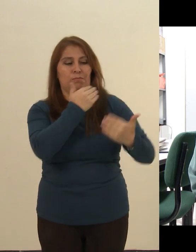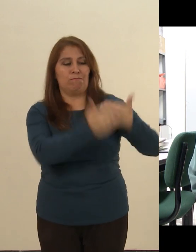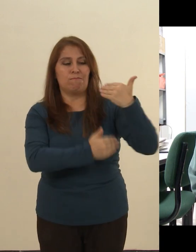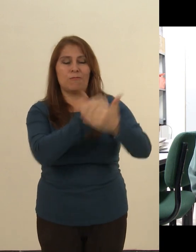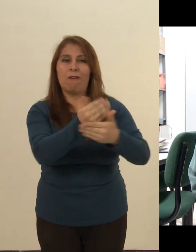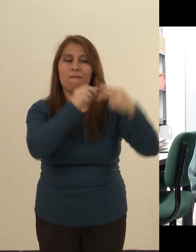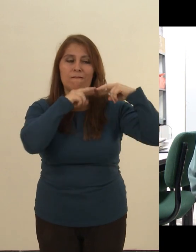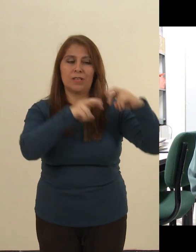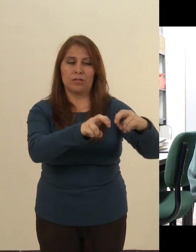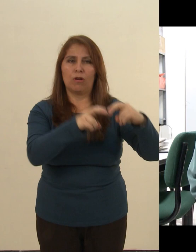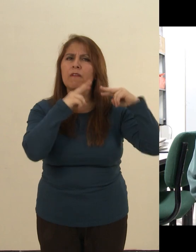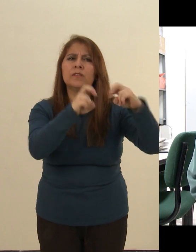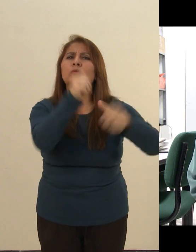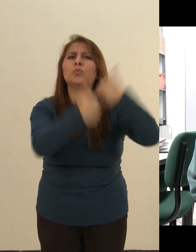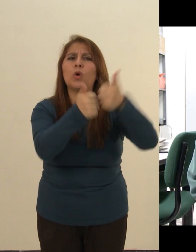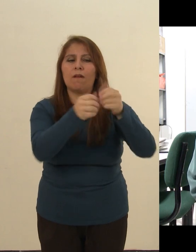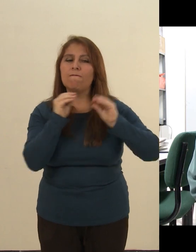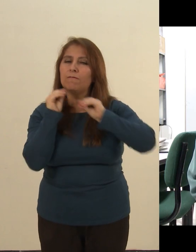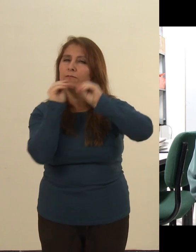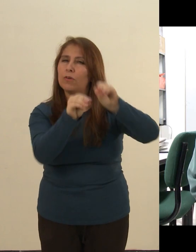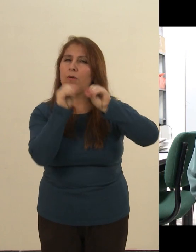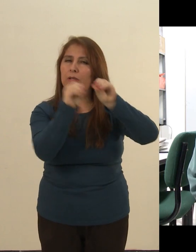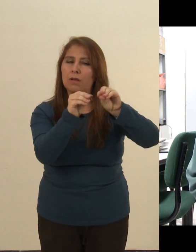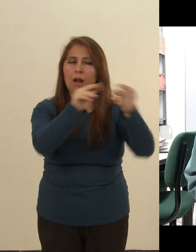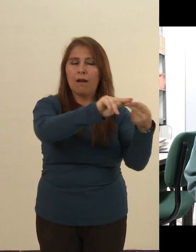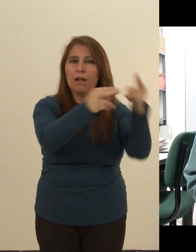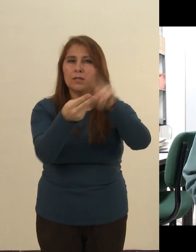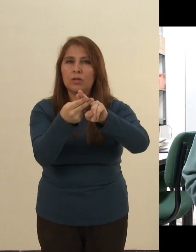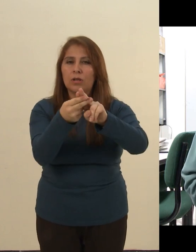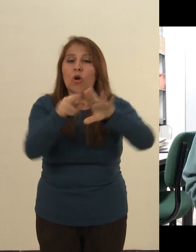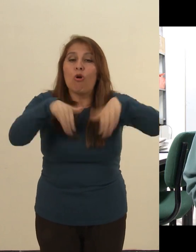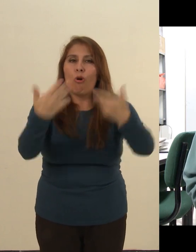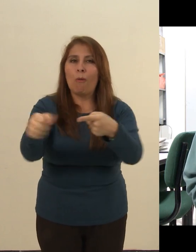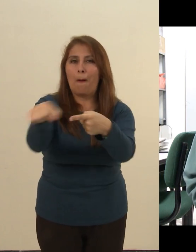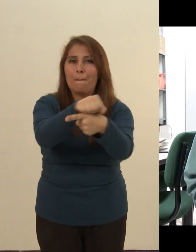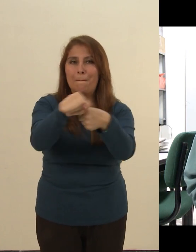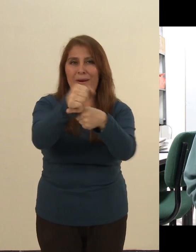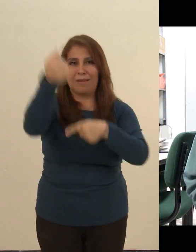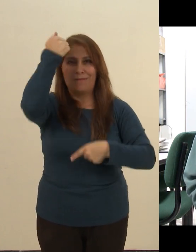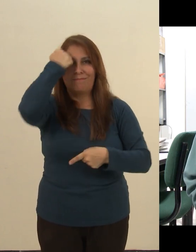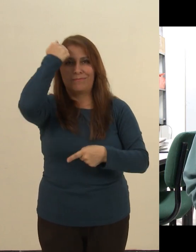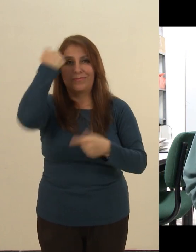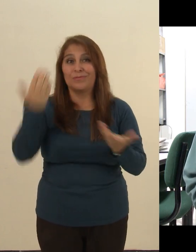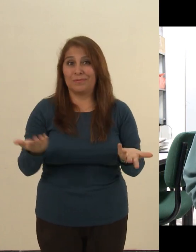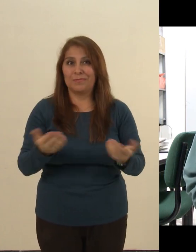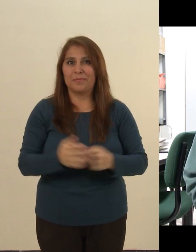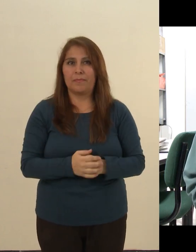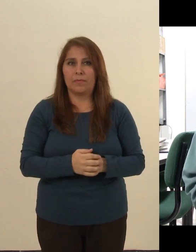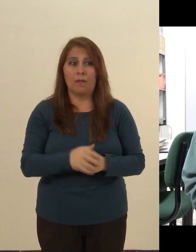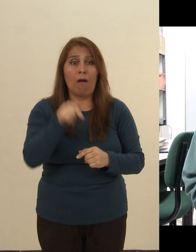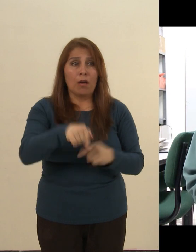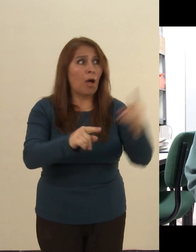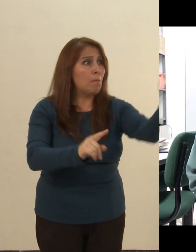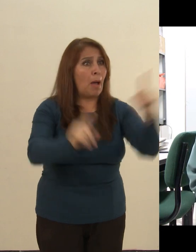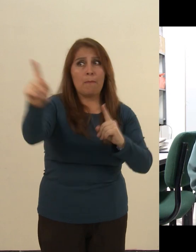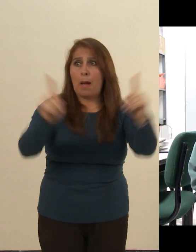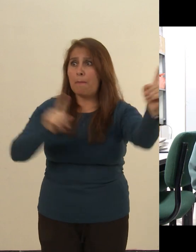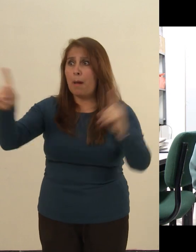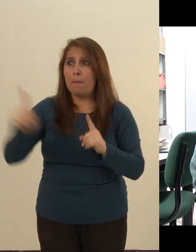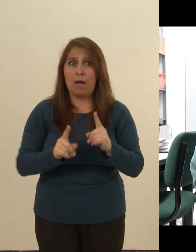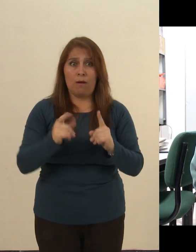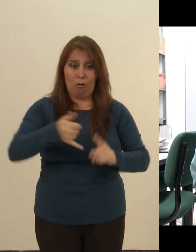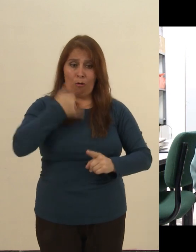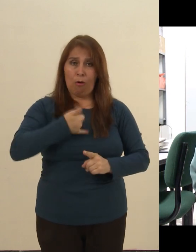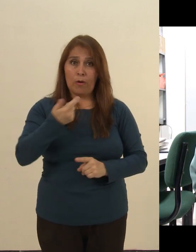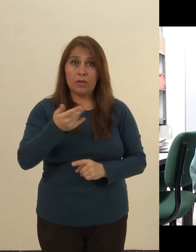un proceso de investigación formativa sobre las prácticas docentes. Y acá no solo vienen